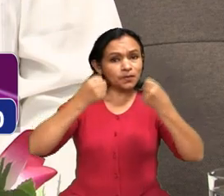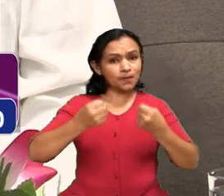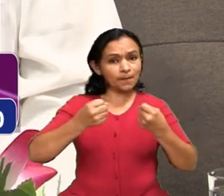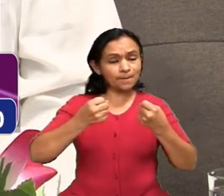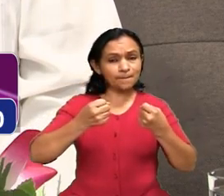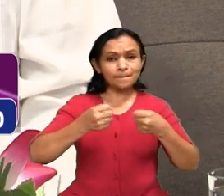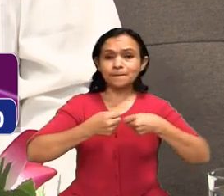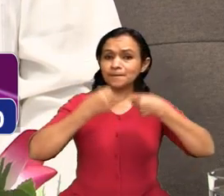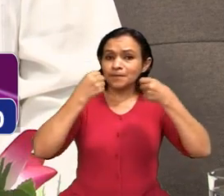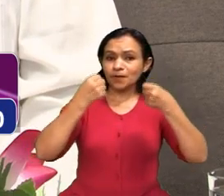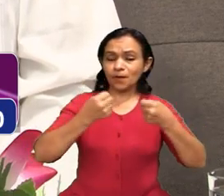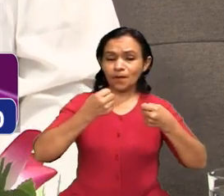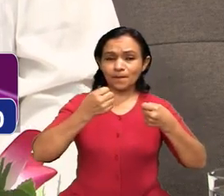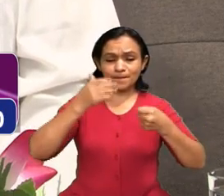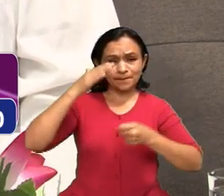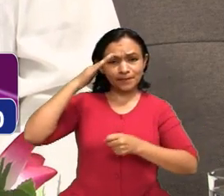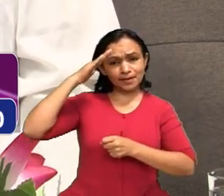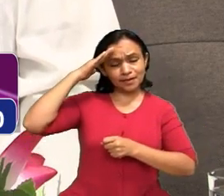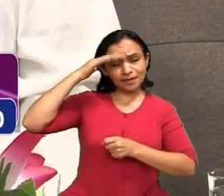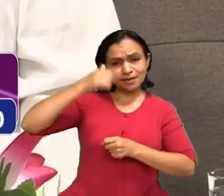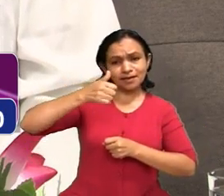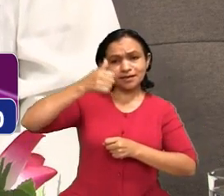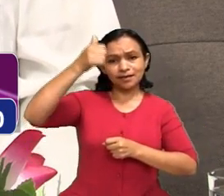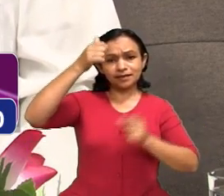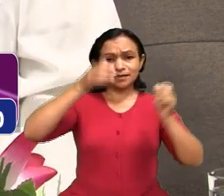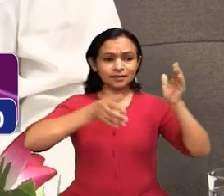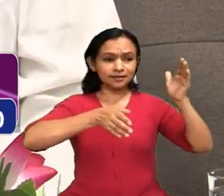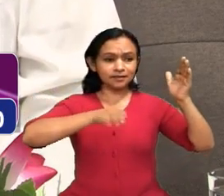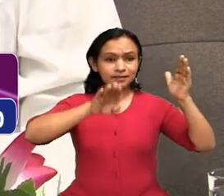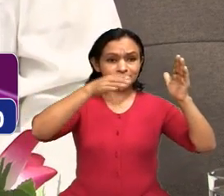pequeño general de las montañas segovianas,